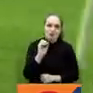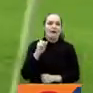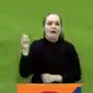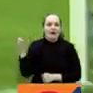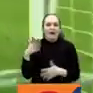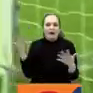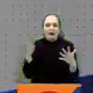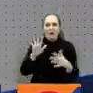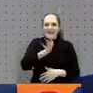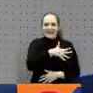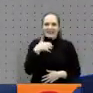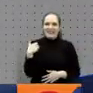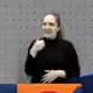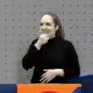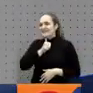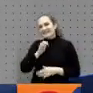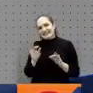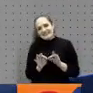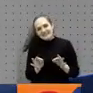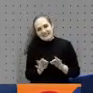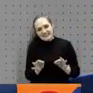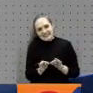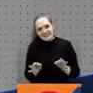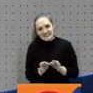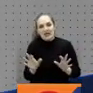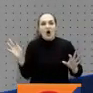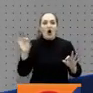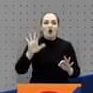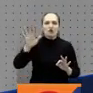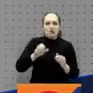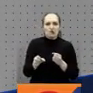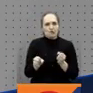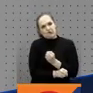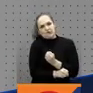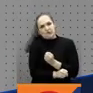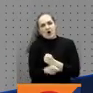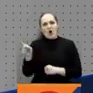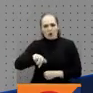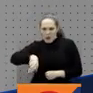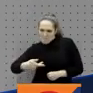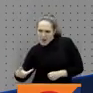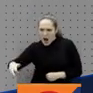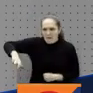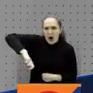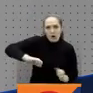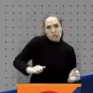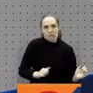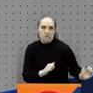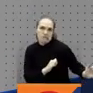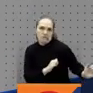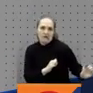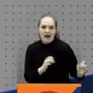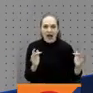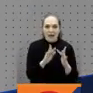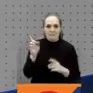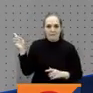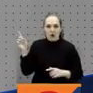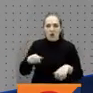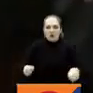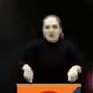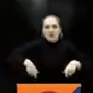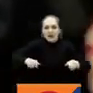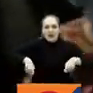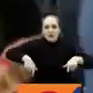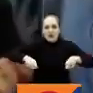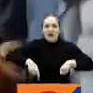en unos memes un poco más fuertes muestran una radiografía de una columna vertebral destrozada. y Piqué saliendo en silla de ruedas después de la